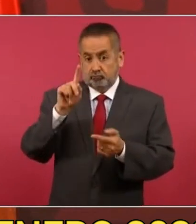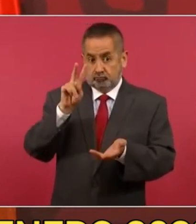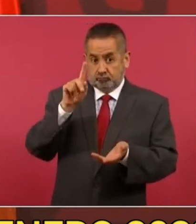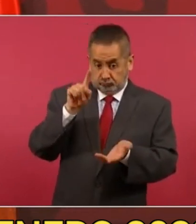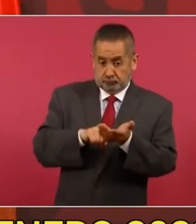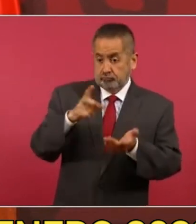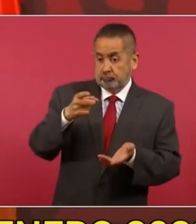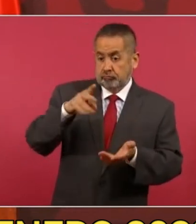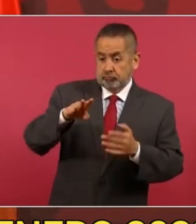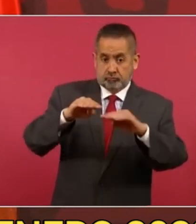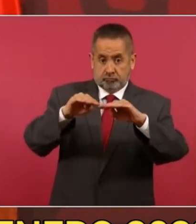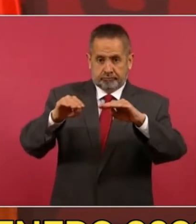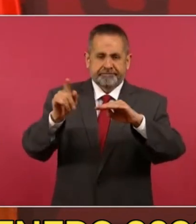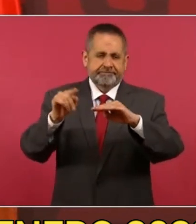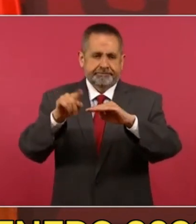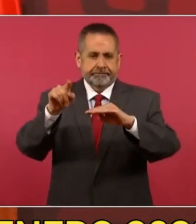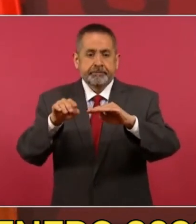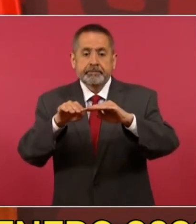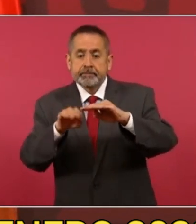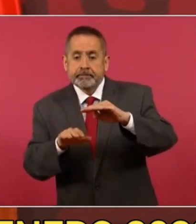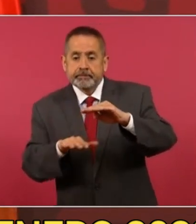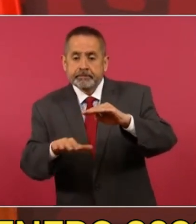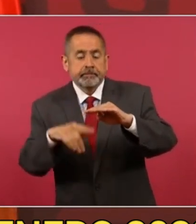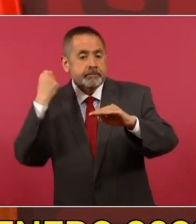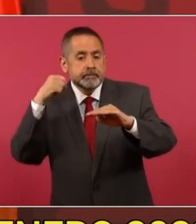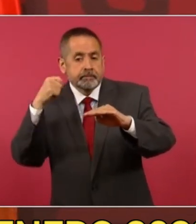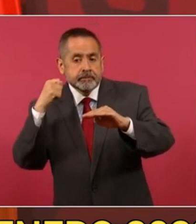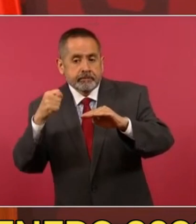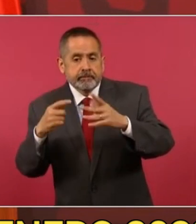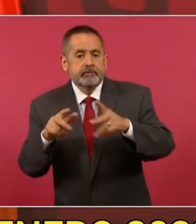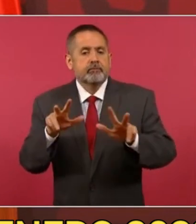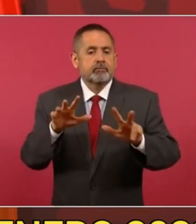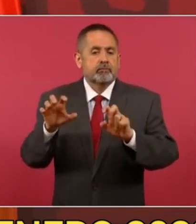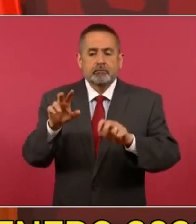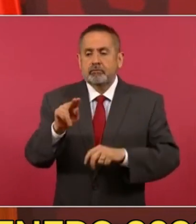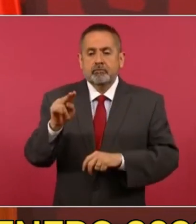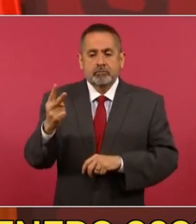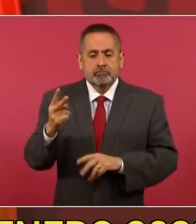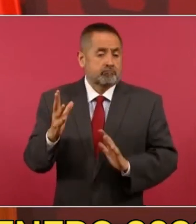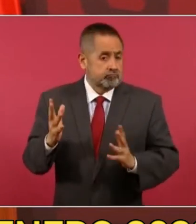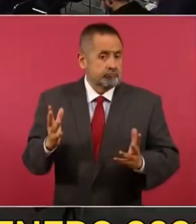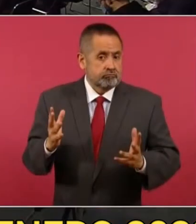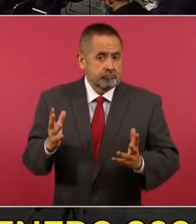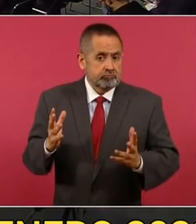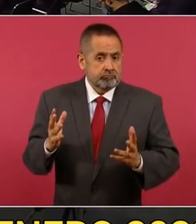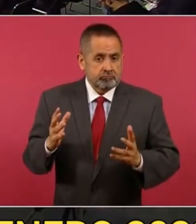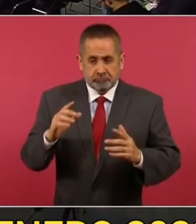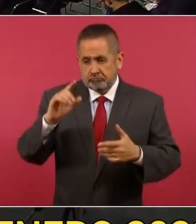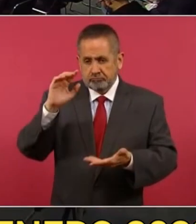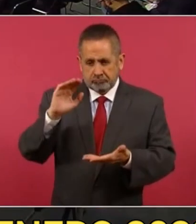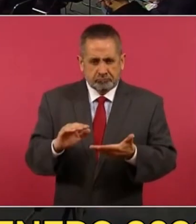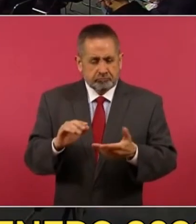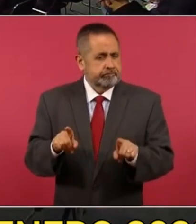1039. Pero en el centro Tabasco, 882. Los mismos